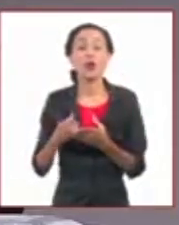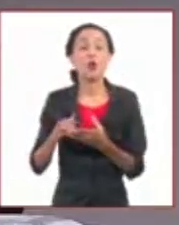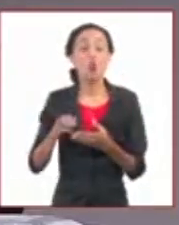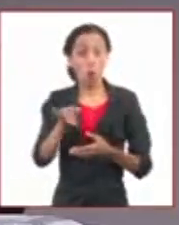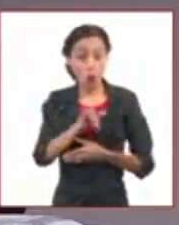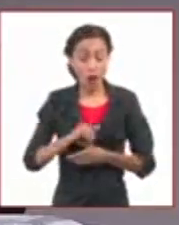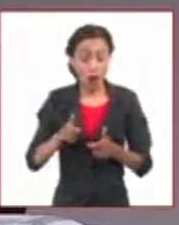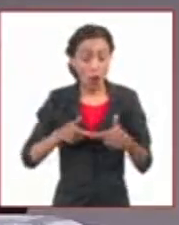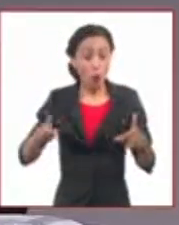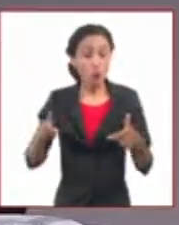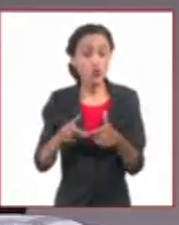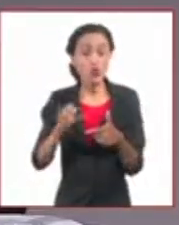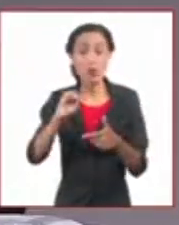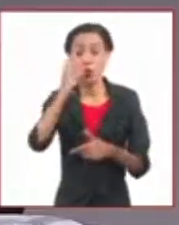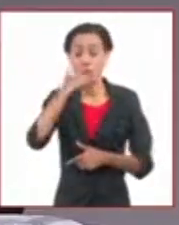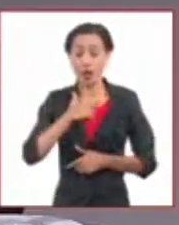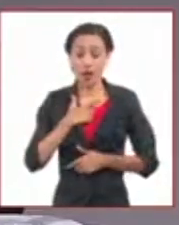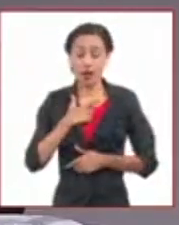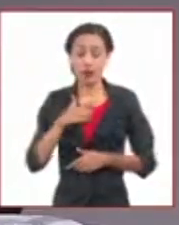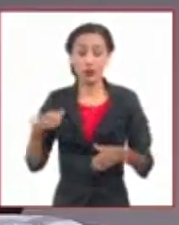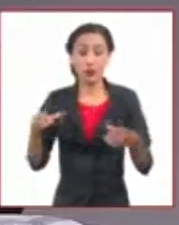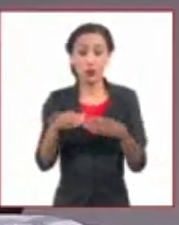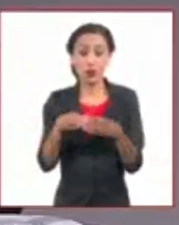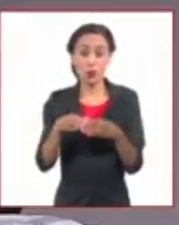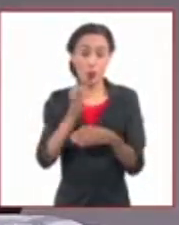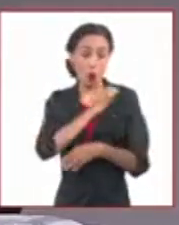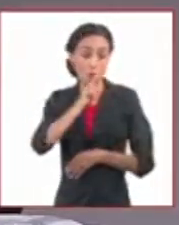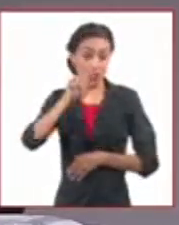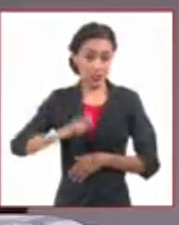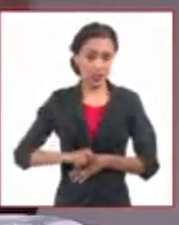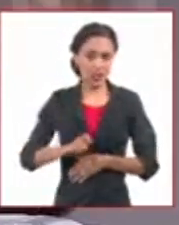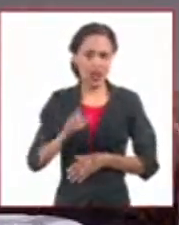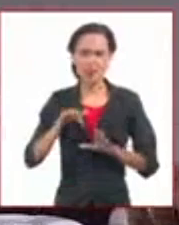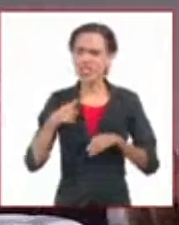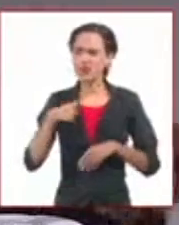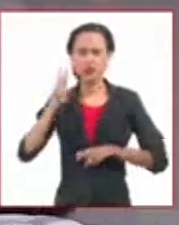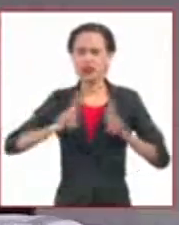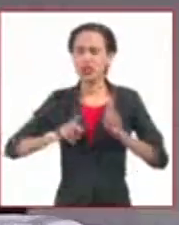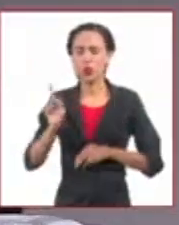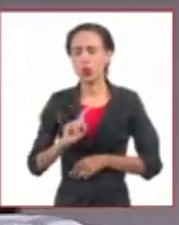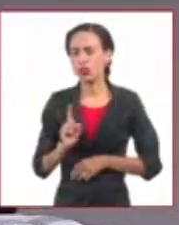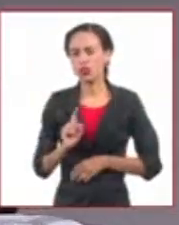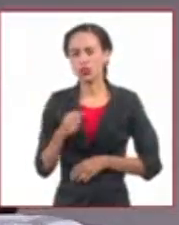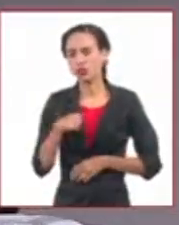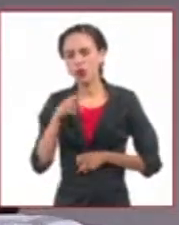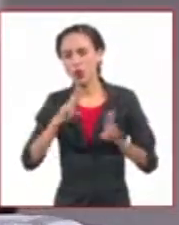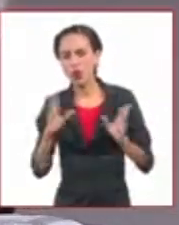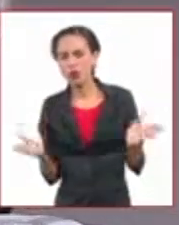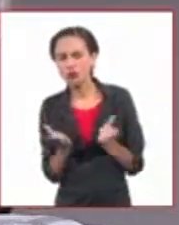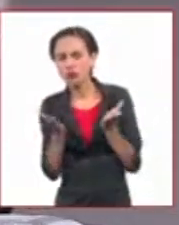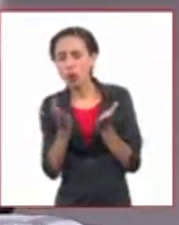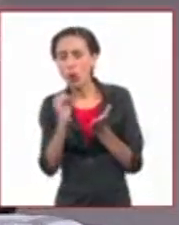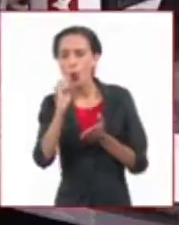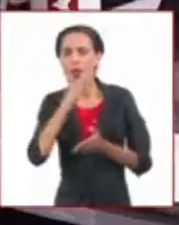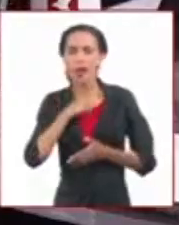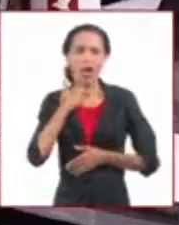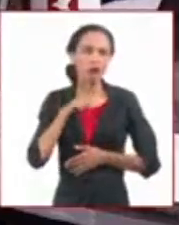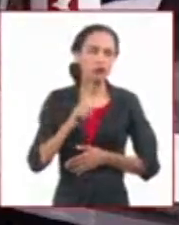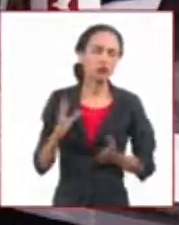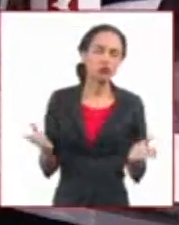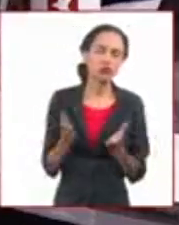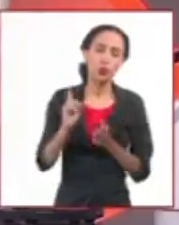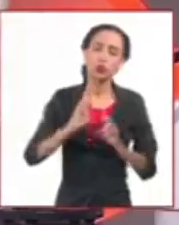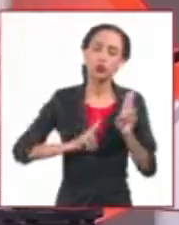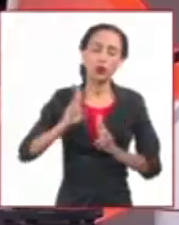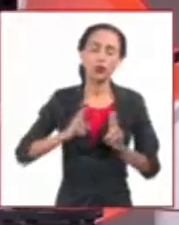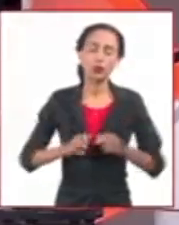cancilleres que conforman los países de la organización muchas veces no están de acuerdo con lo cual con lo que promueve este personal en este contexto